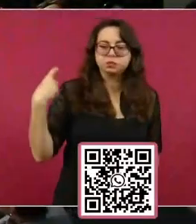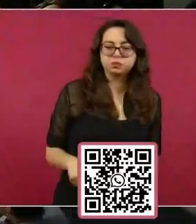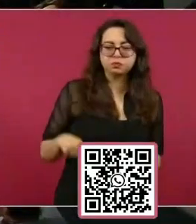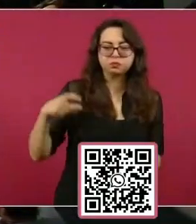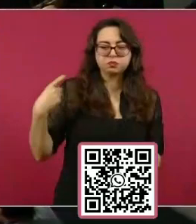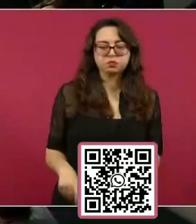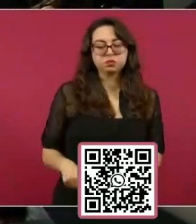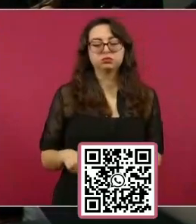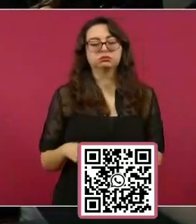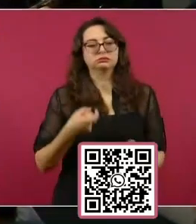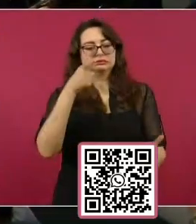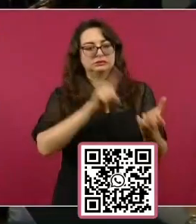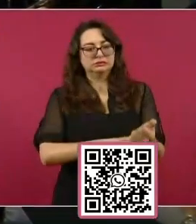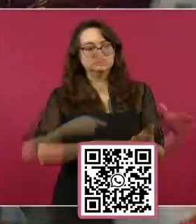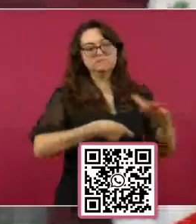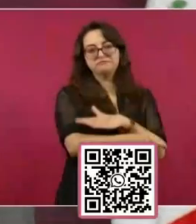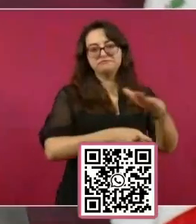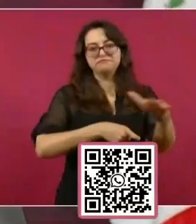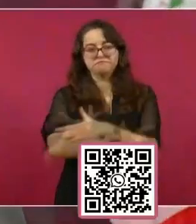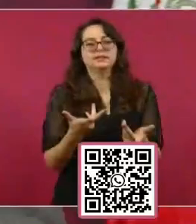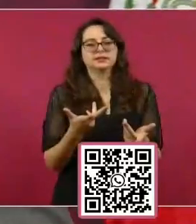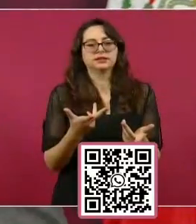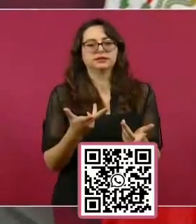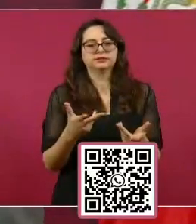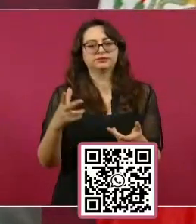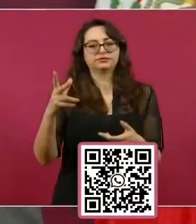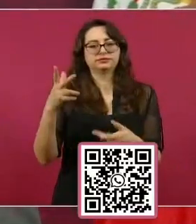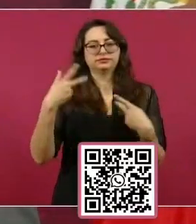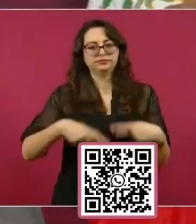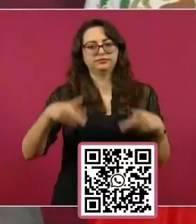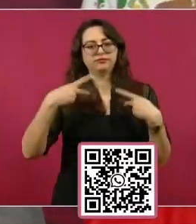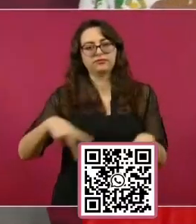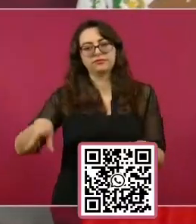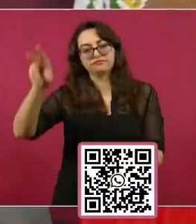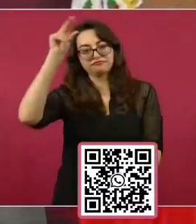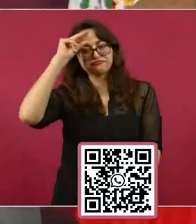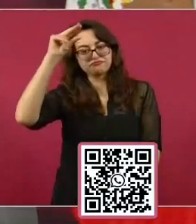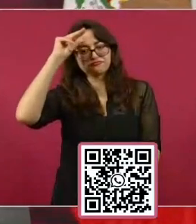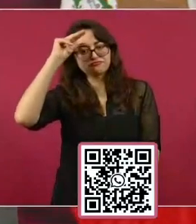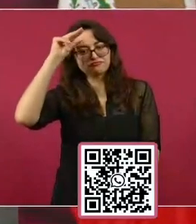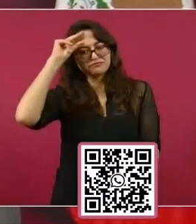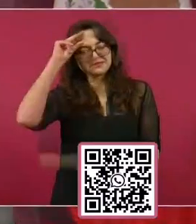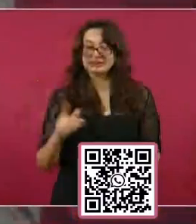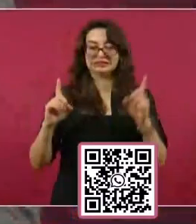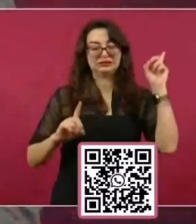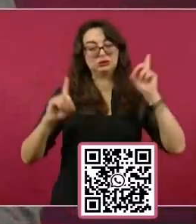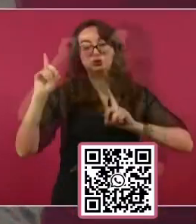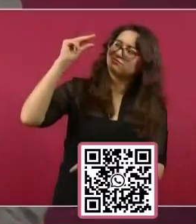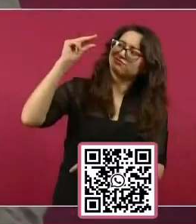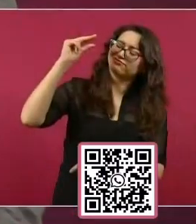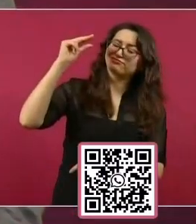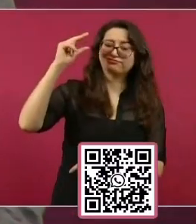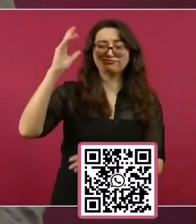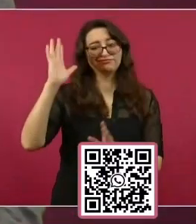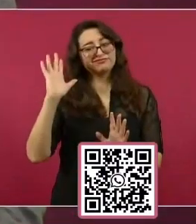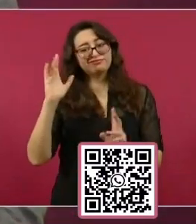tiene voceros, tiene intelectuales. Ya me cuesta trabajo, ¿no?, decir intelectuales, porque quien